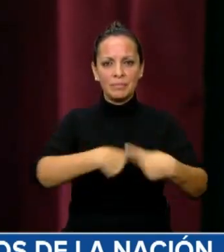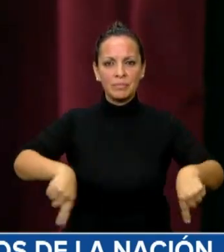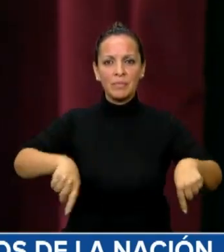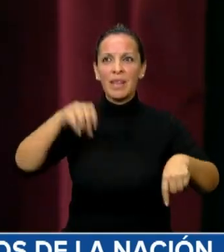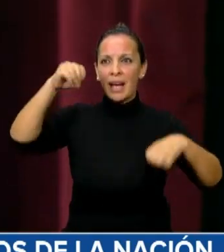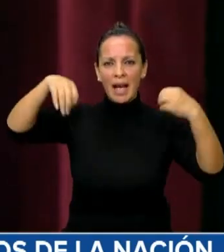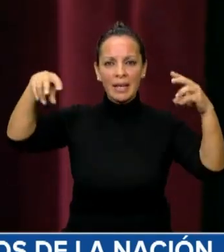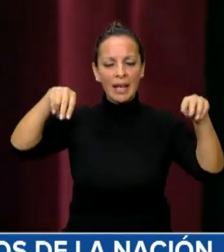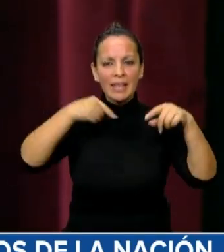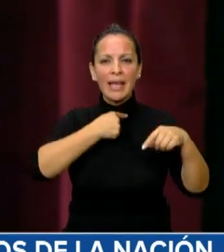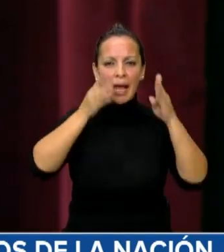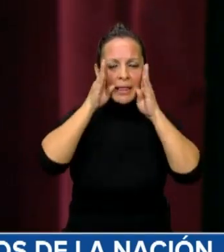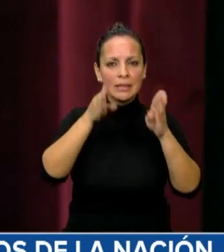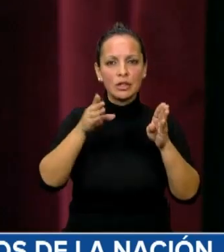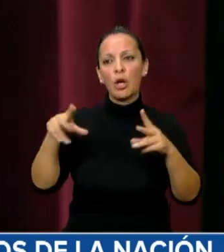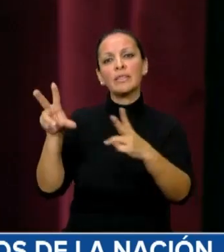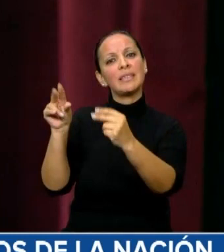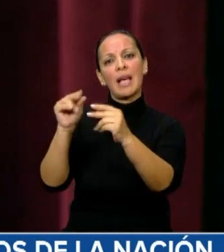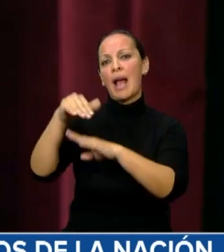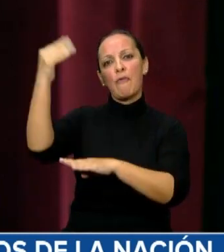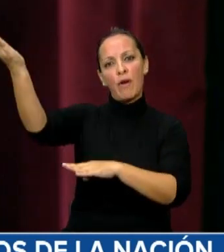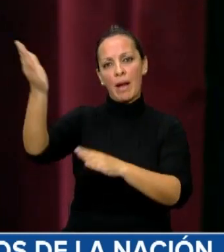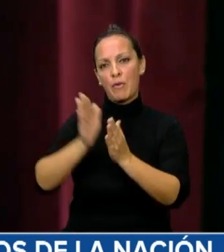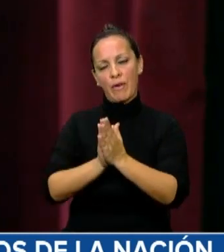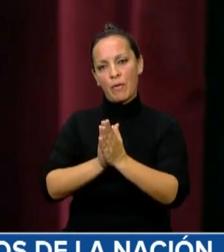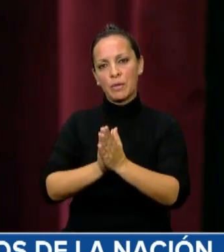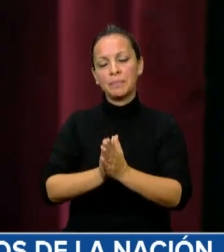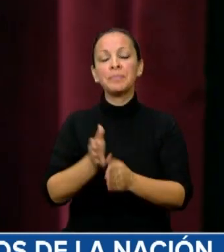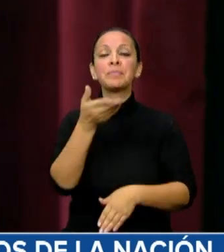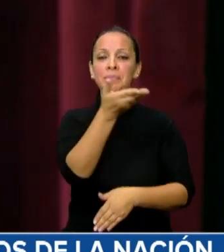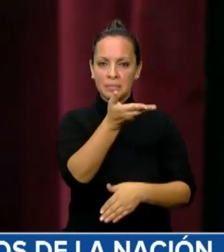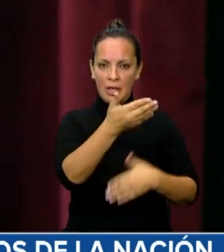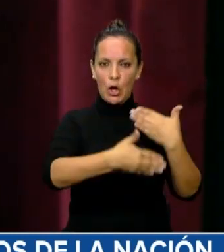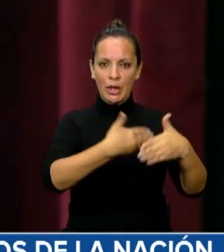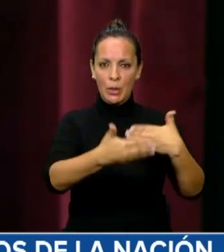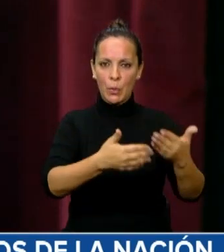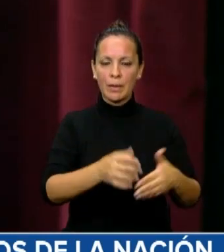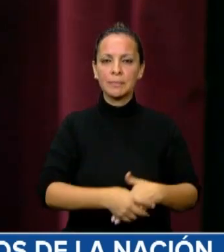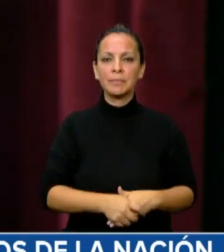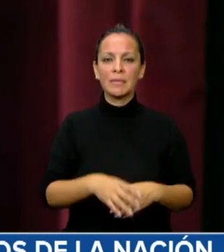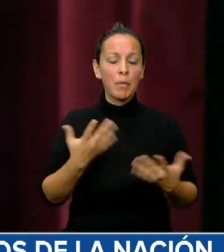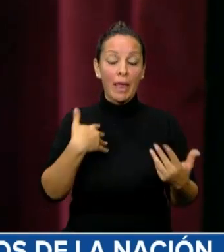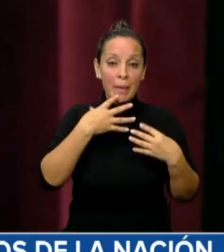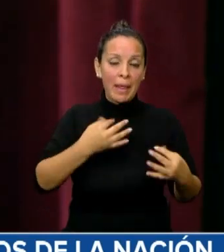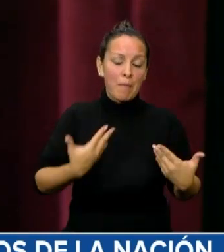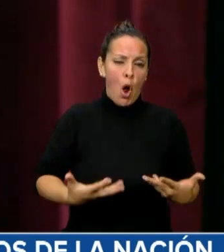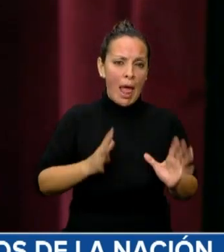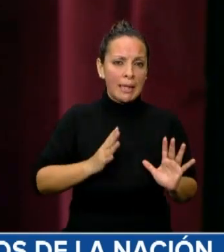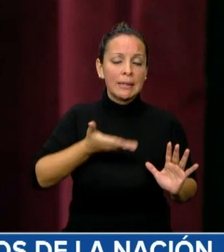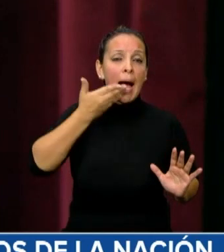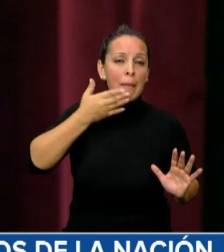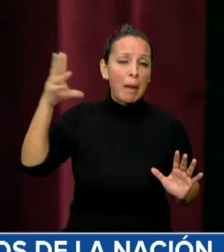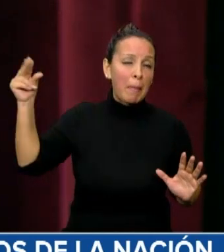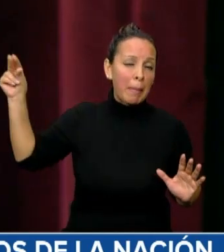en el recinto que quiere prestar atención. Charlemos afuera, por favor. Diputada Aparicio, continúe. Es muy molesto hablar y el